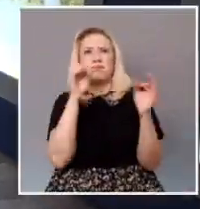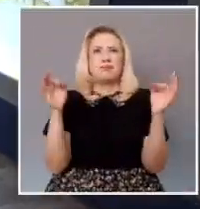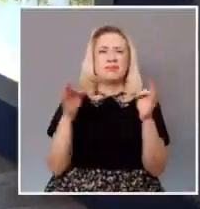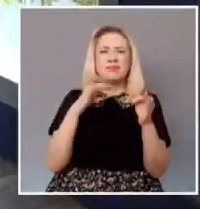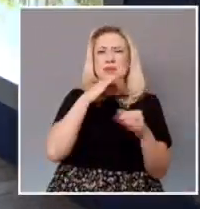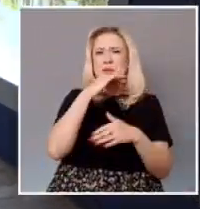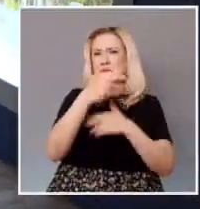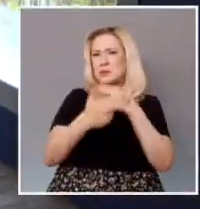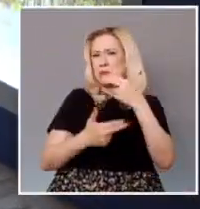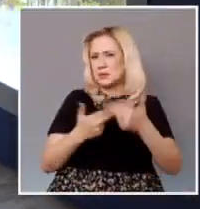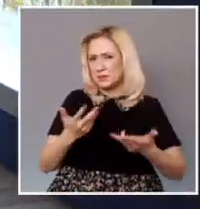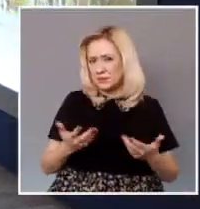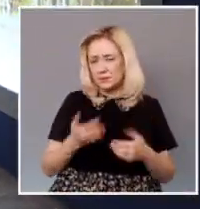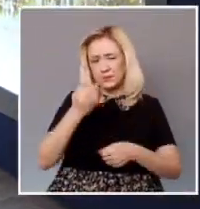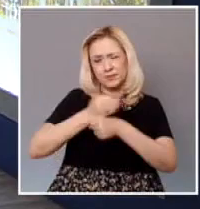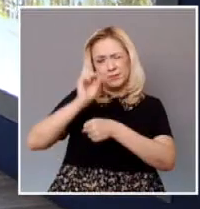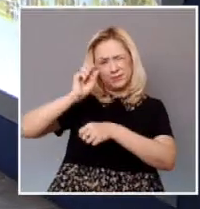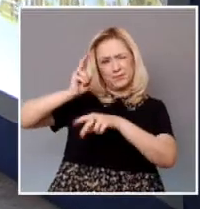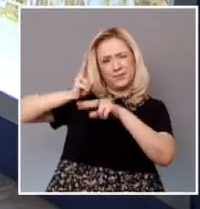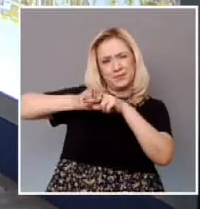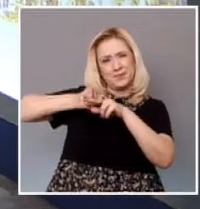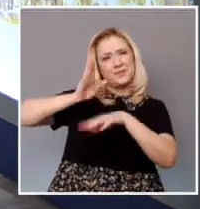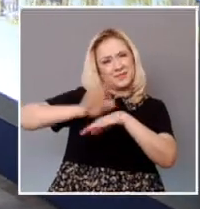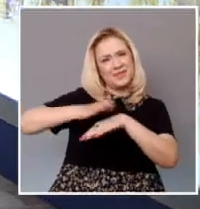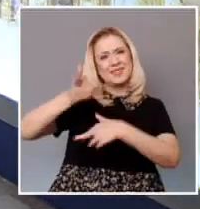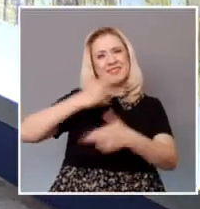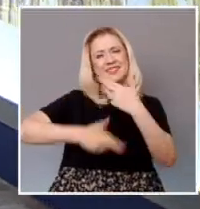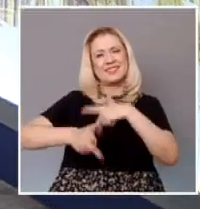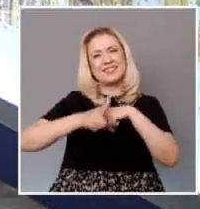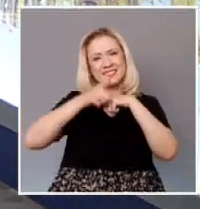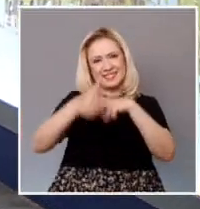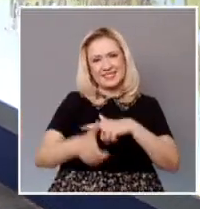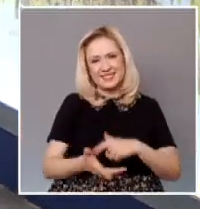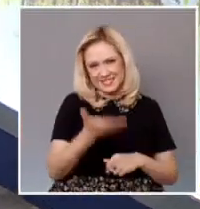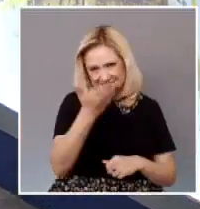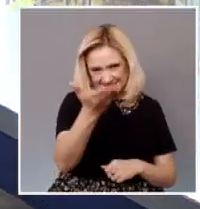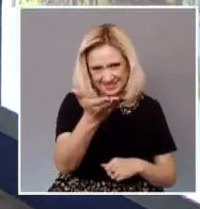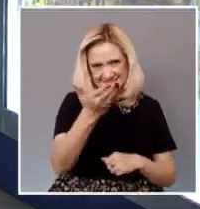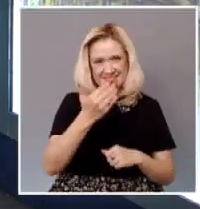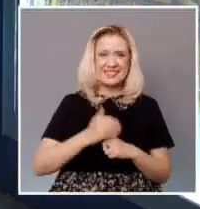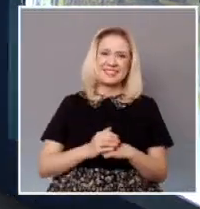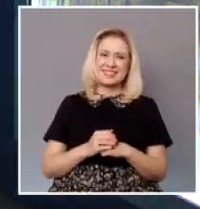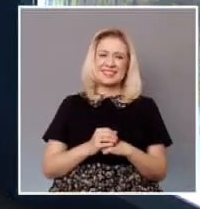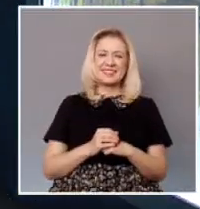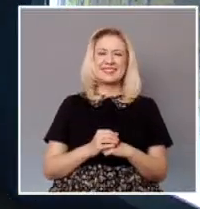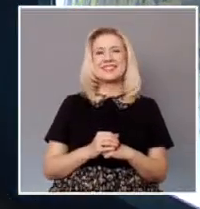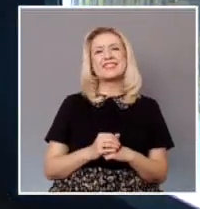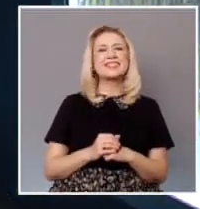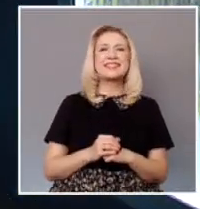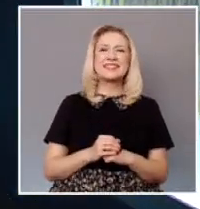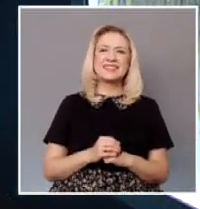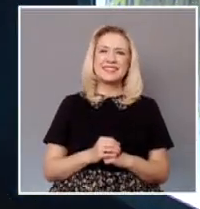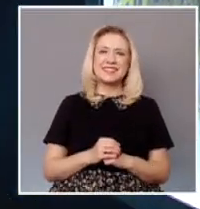Es momento de hacer una pausa, pero regresamos con más noticias a Semanario Judicial.